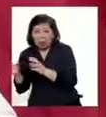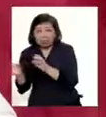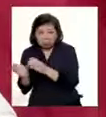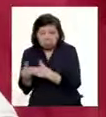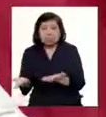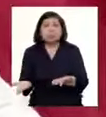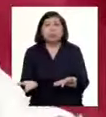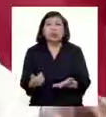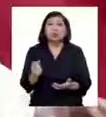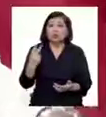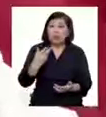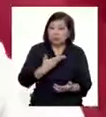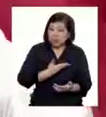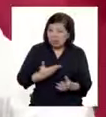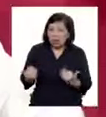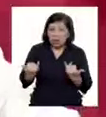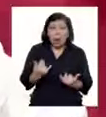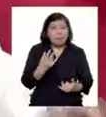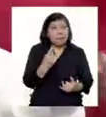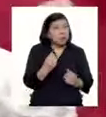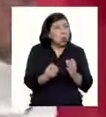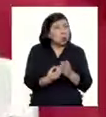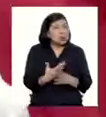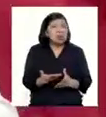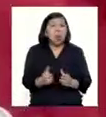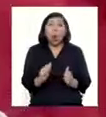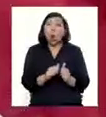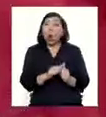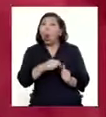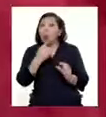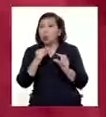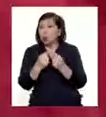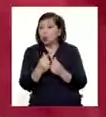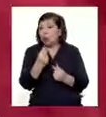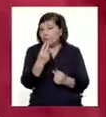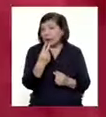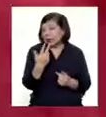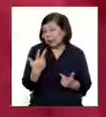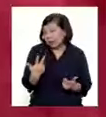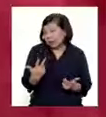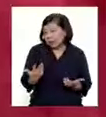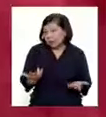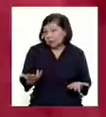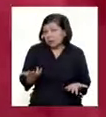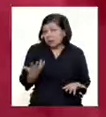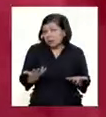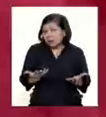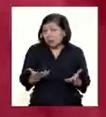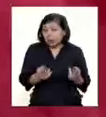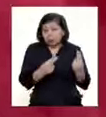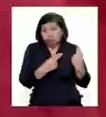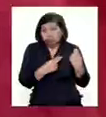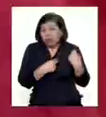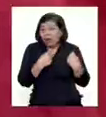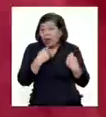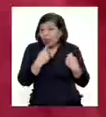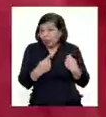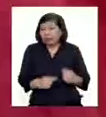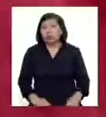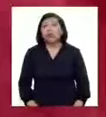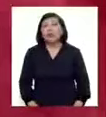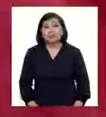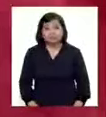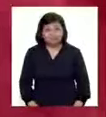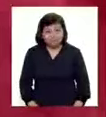con la señora vicepresidenta, nos hemos reunido acá el 21 de septiembre, con otro grupo el 23, y el compromiso que ellos habían asumido